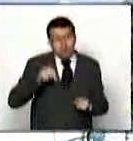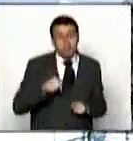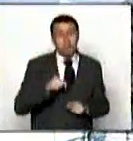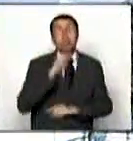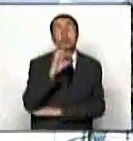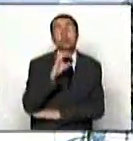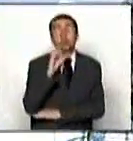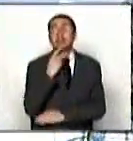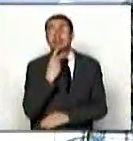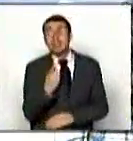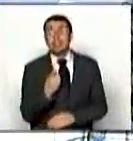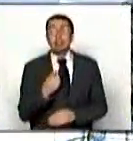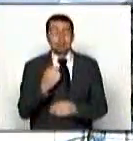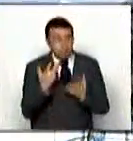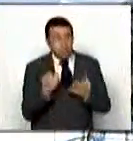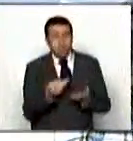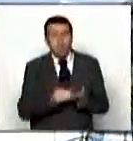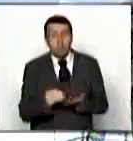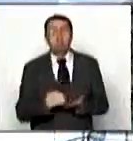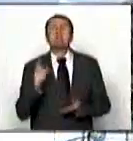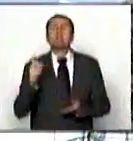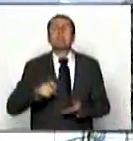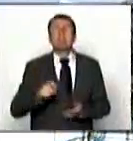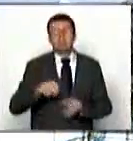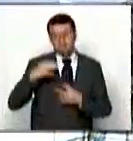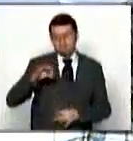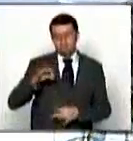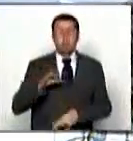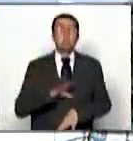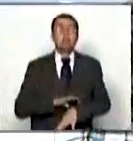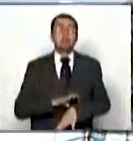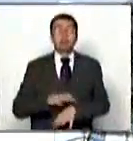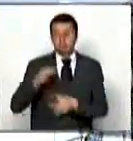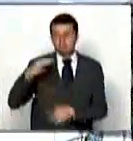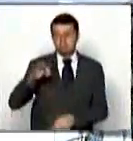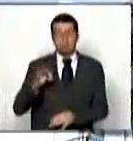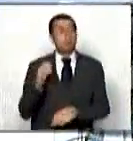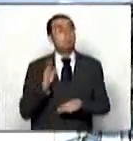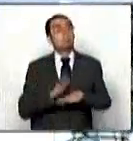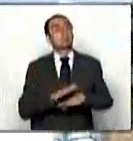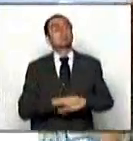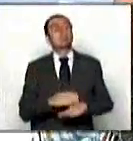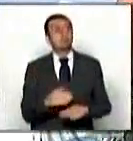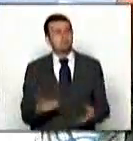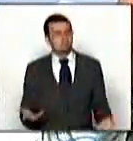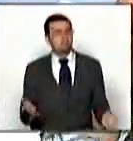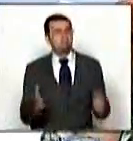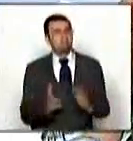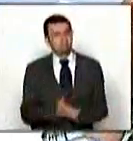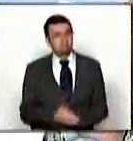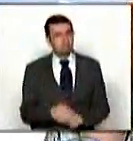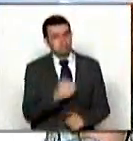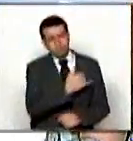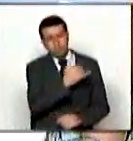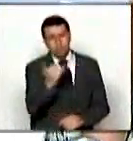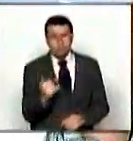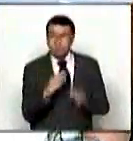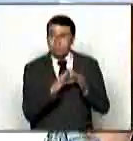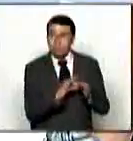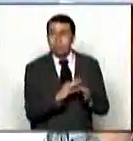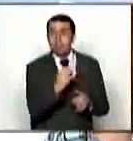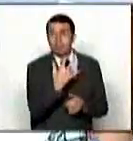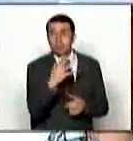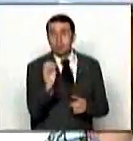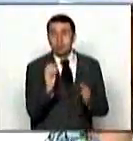Entonces esto prácticamente y muchos productos va a acabar con el naturismo en Colombia, del cual dependen más de 50.000 personas de